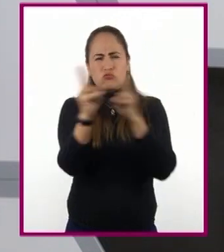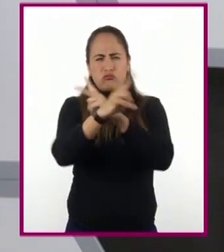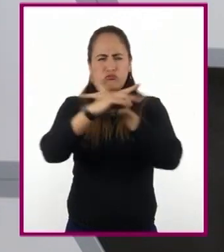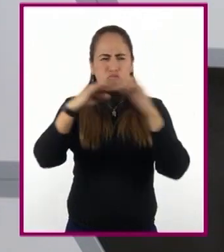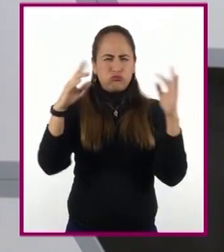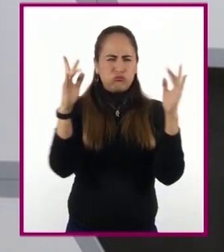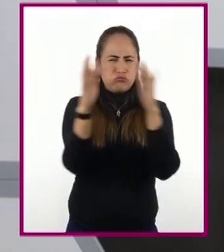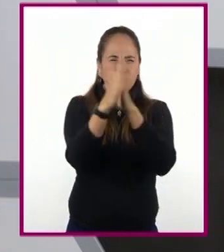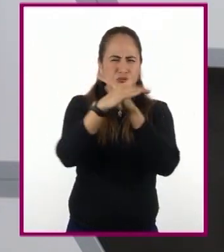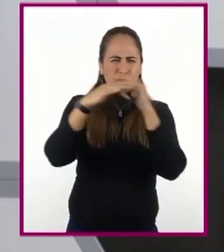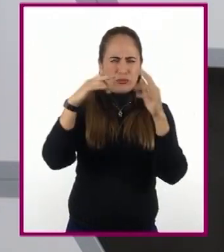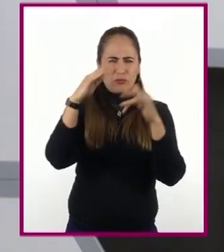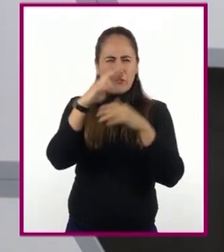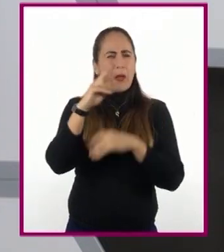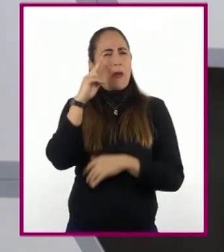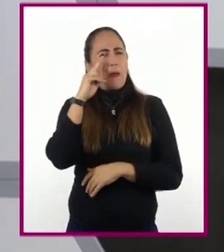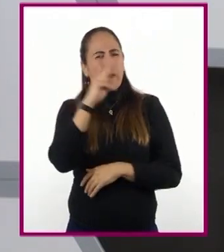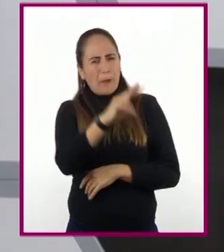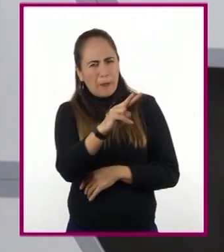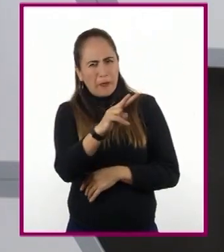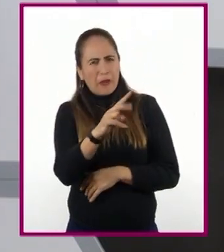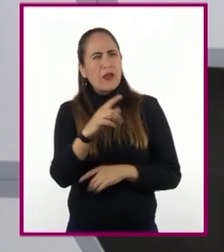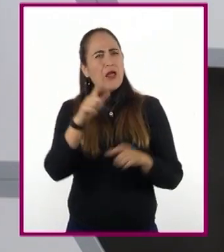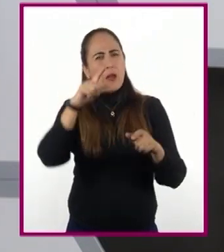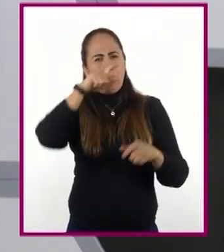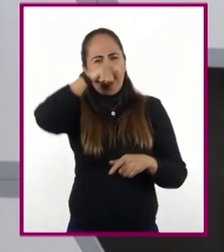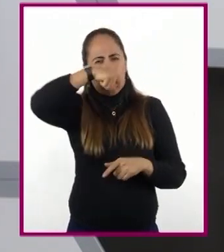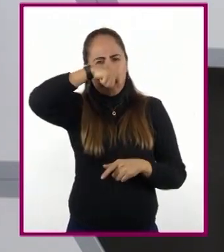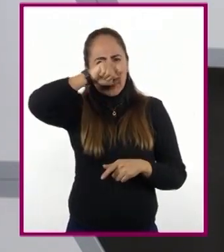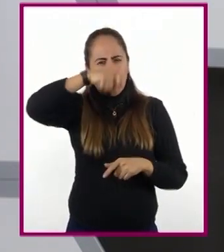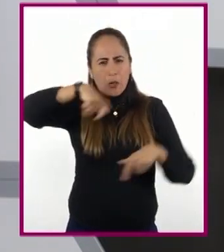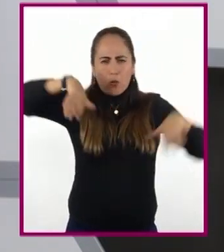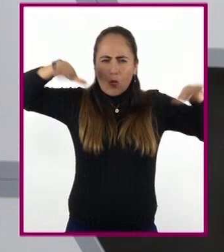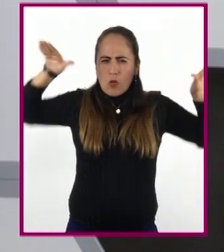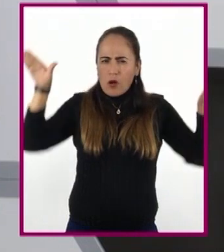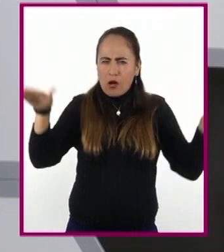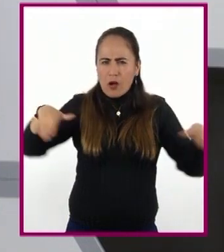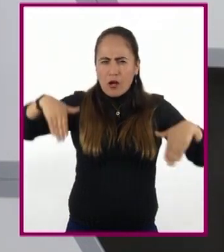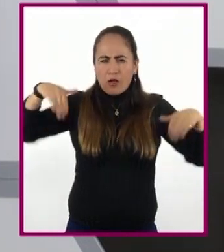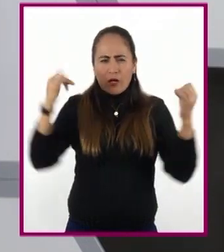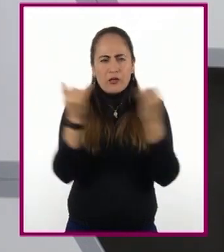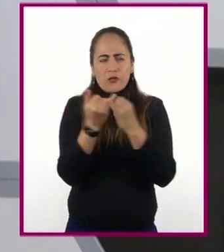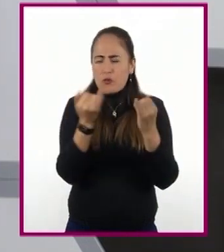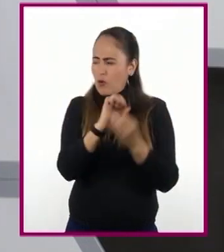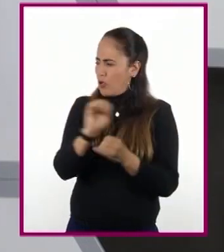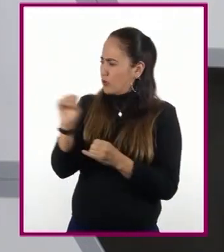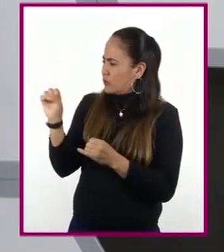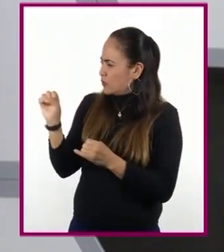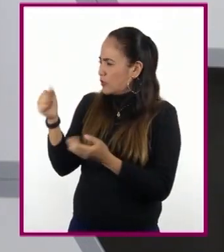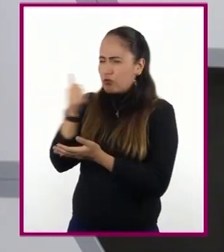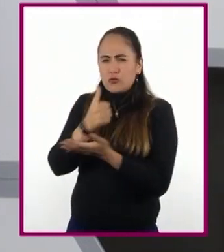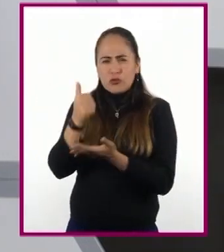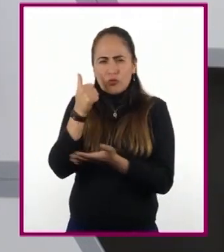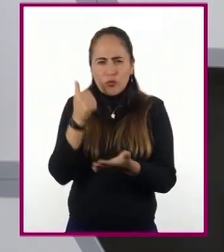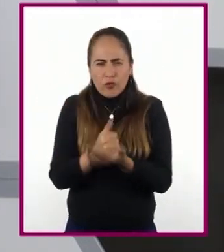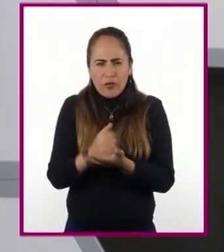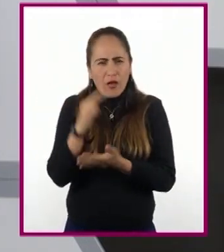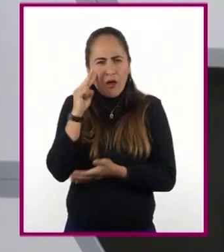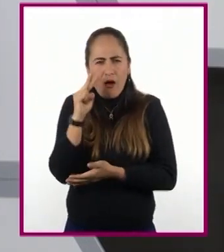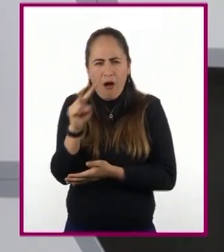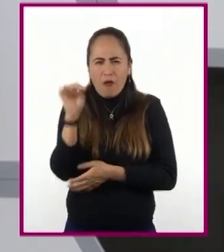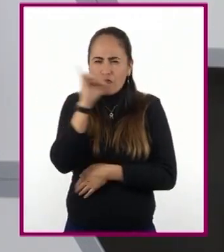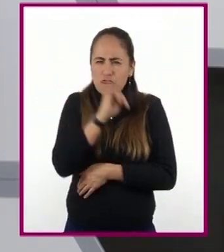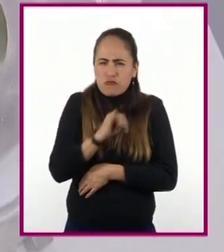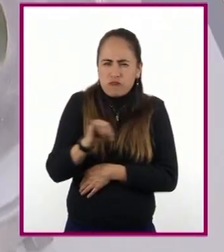cenizas veía las espaldas de las águilas y veía la ciudad de Tenochtitlan temblando en la